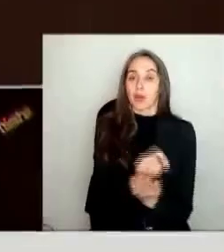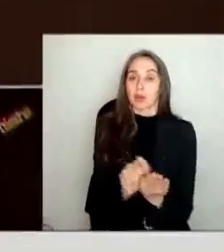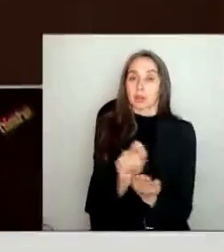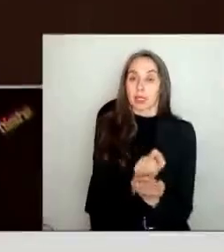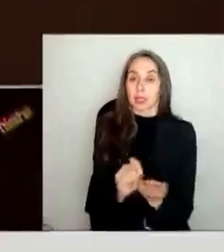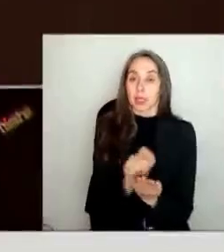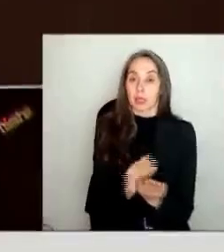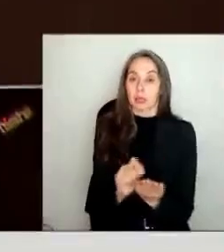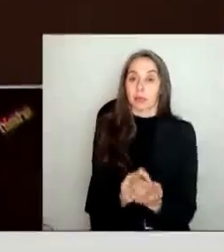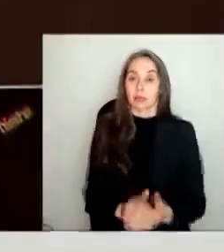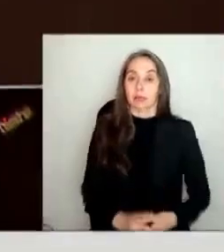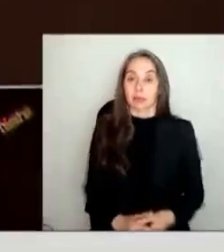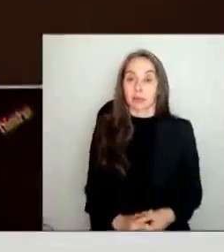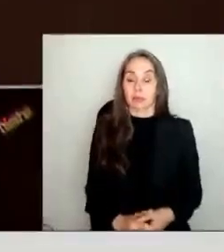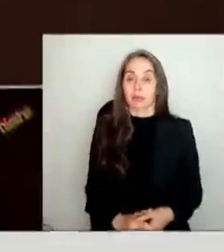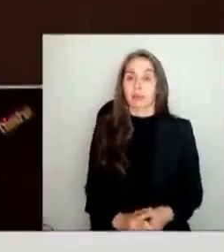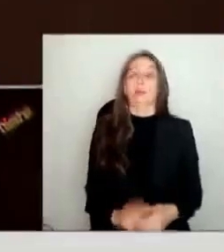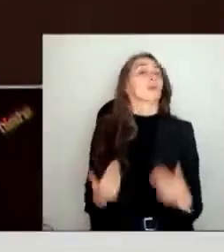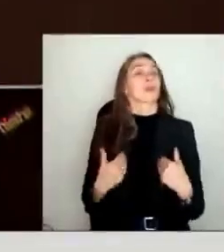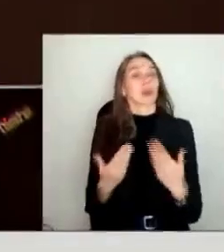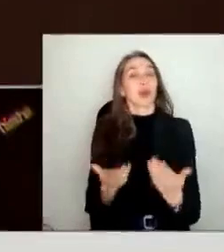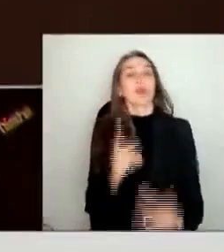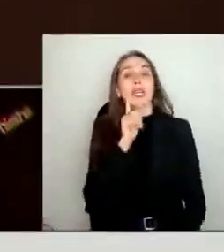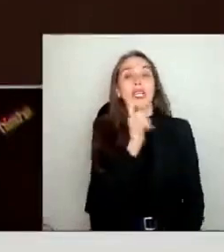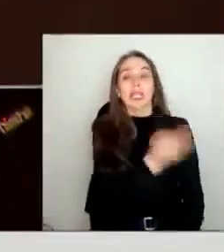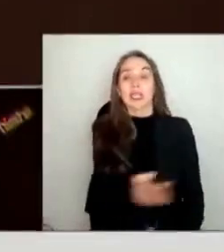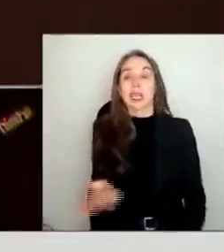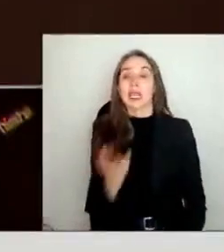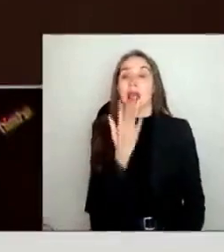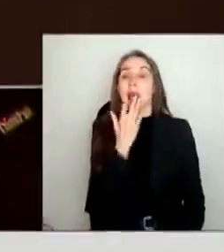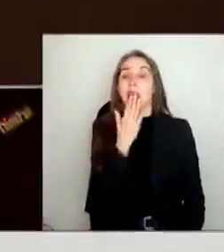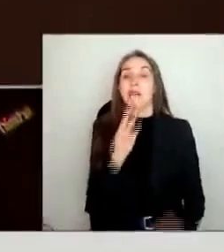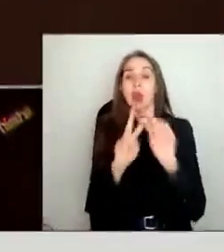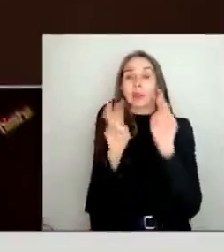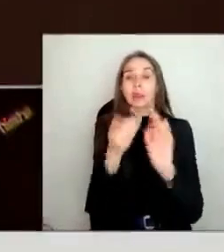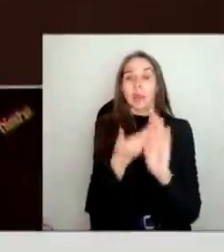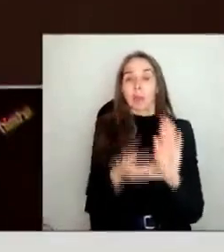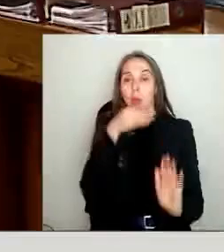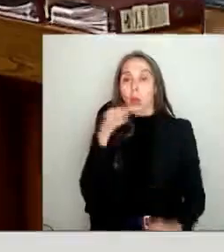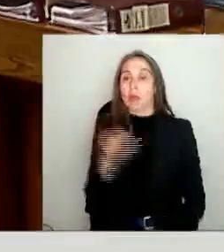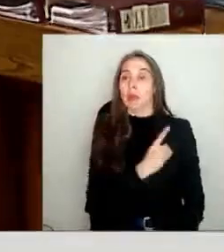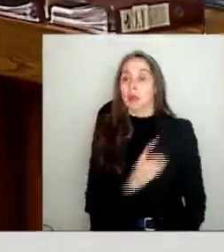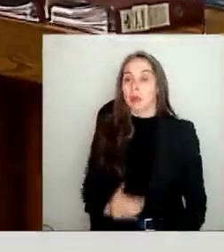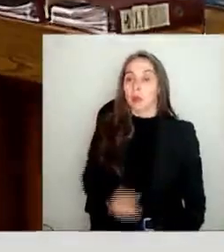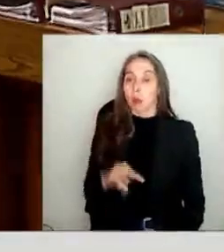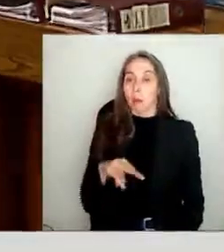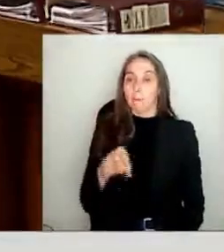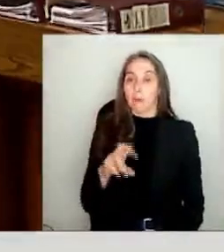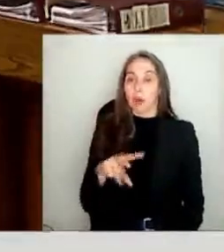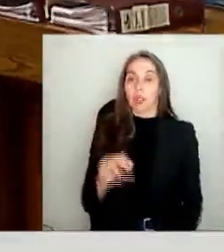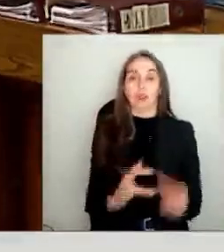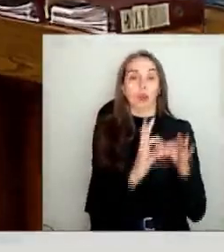prosecretario Quiero ofrecer la palabra sobre la cuenta diputado Moreno presidenta Gracias